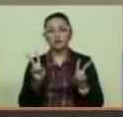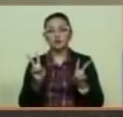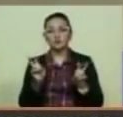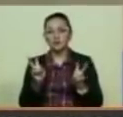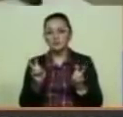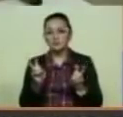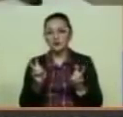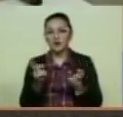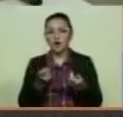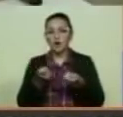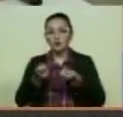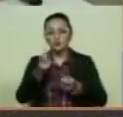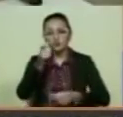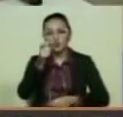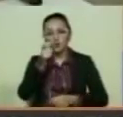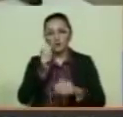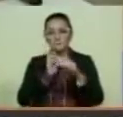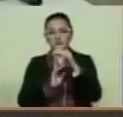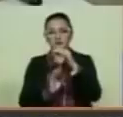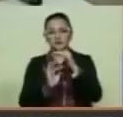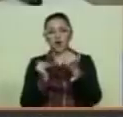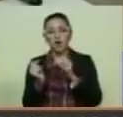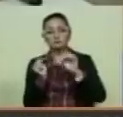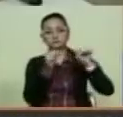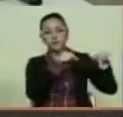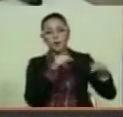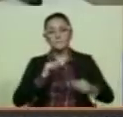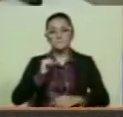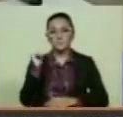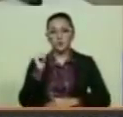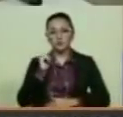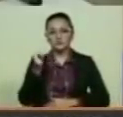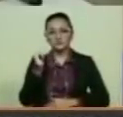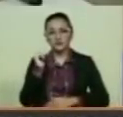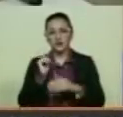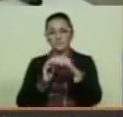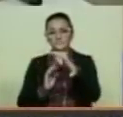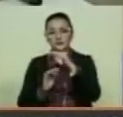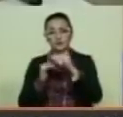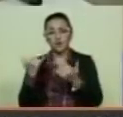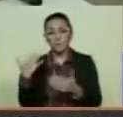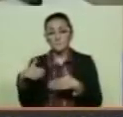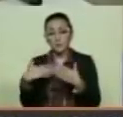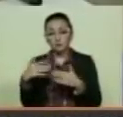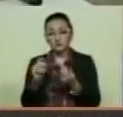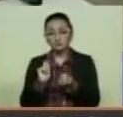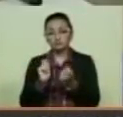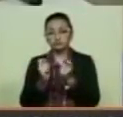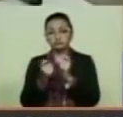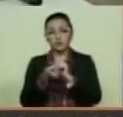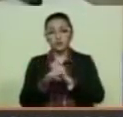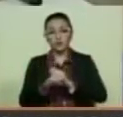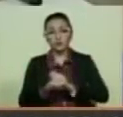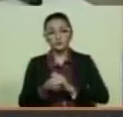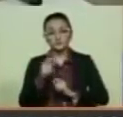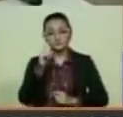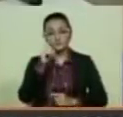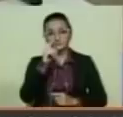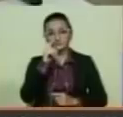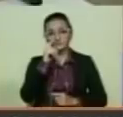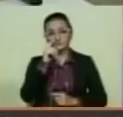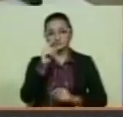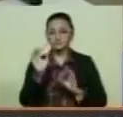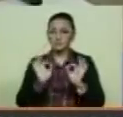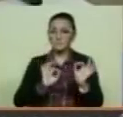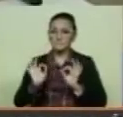migratorio pasa ahora a la policía migratoria. Este proceso de reestructuración supone